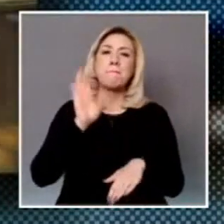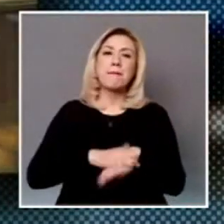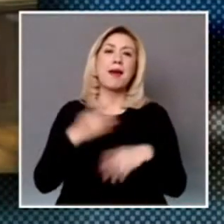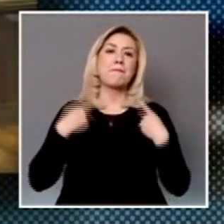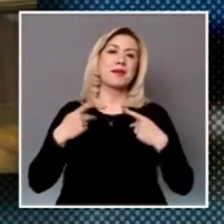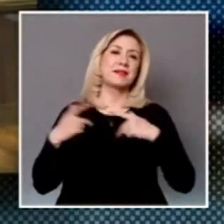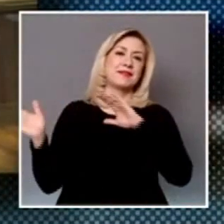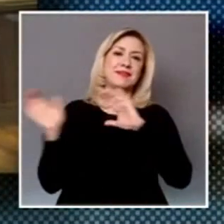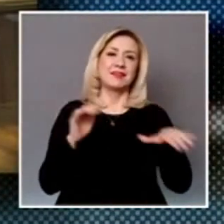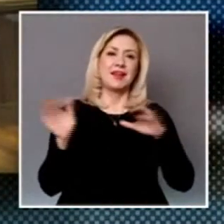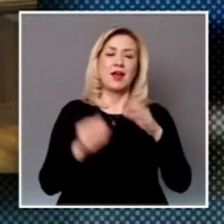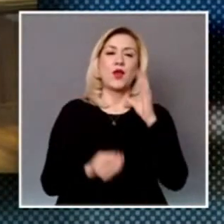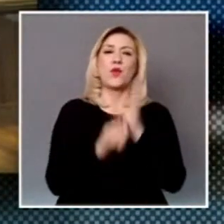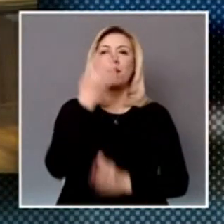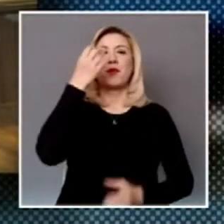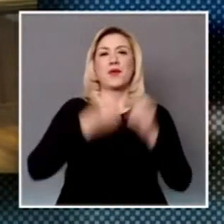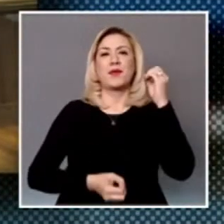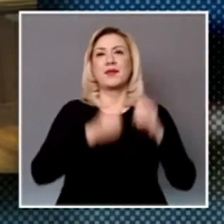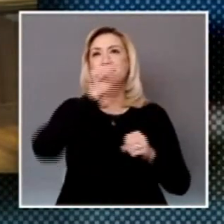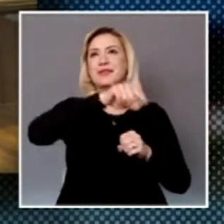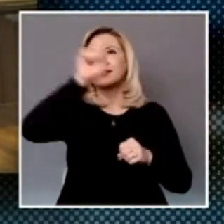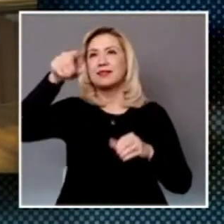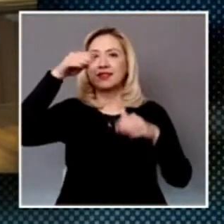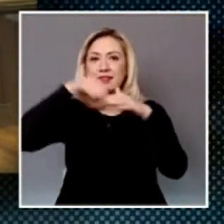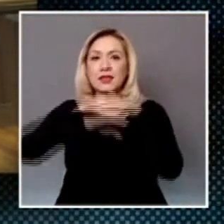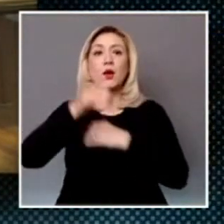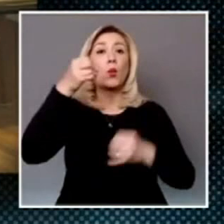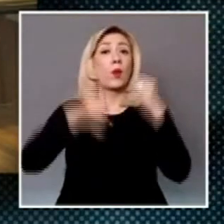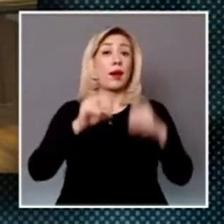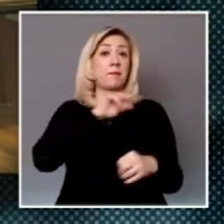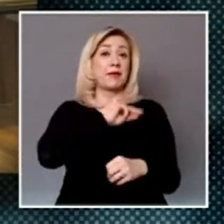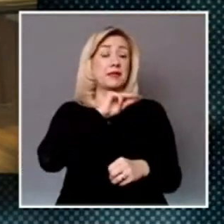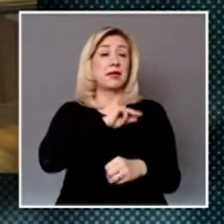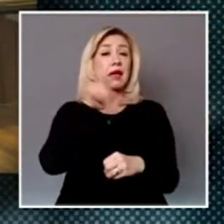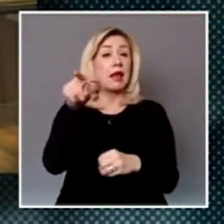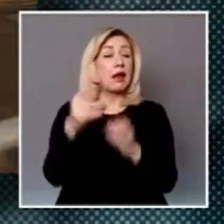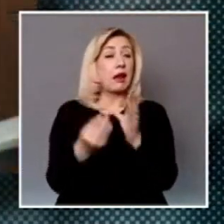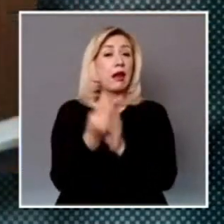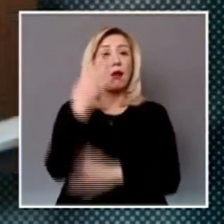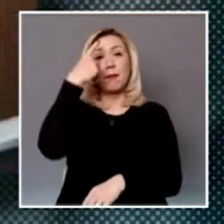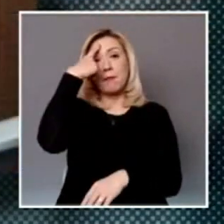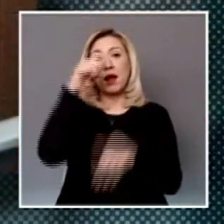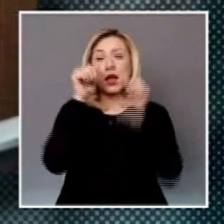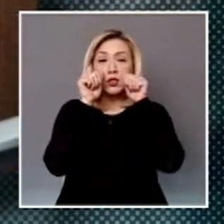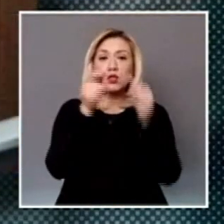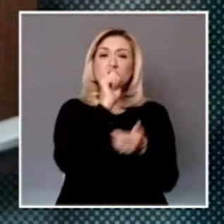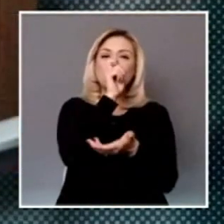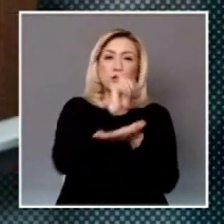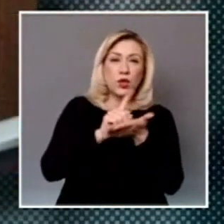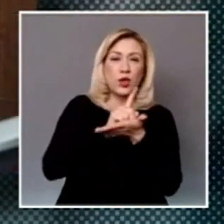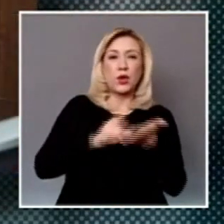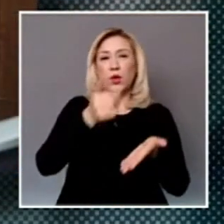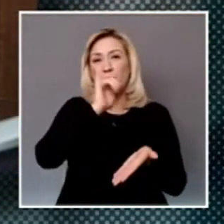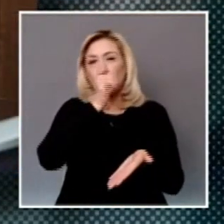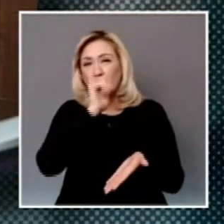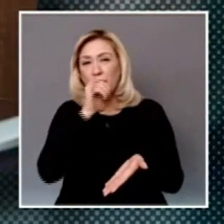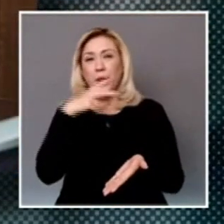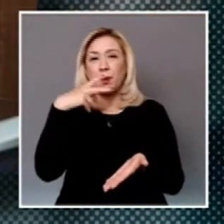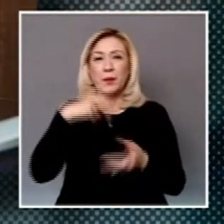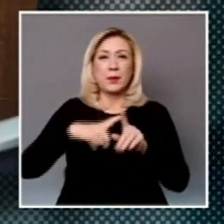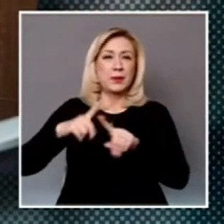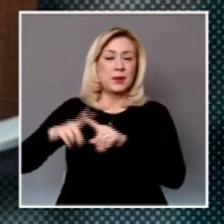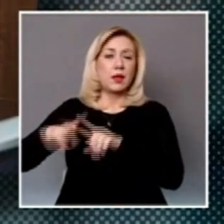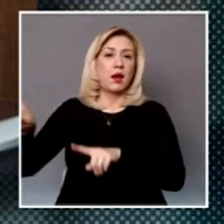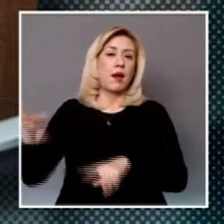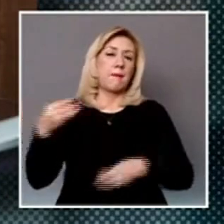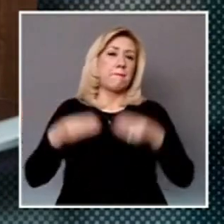tribunales, tales como un juzgado especializado para el tratamiento de adicciones, aseguró el magistrado presidente Miguel Meri